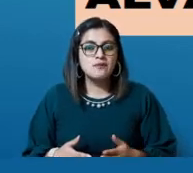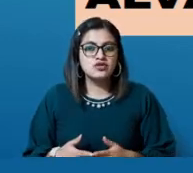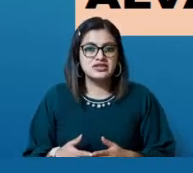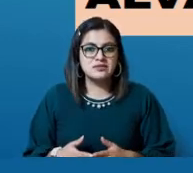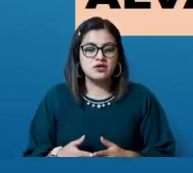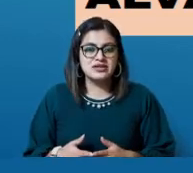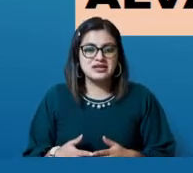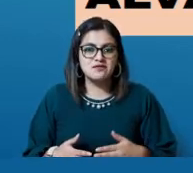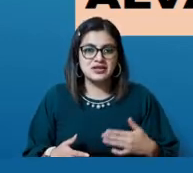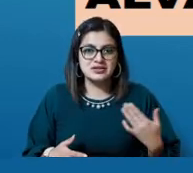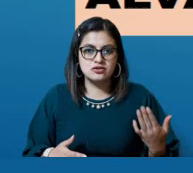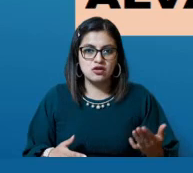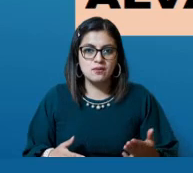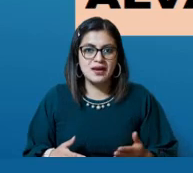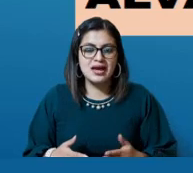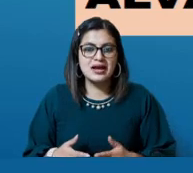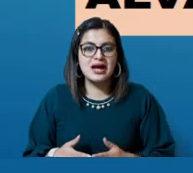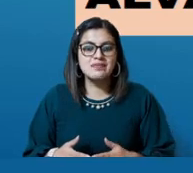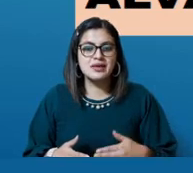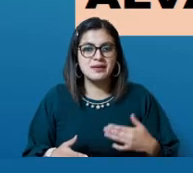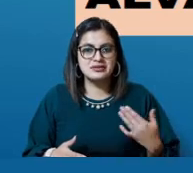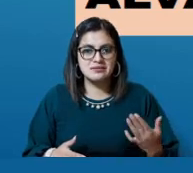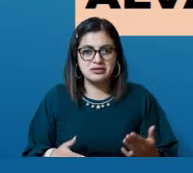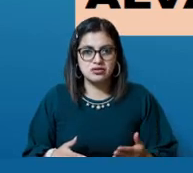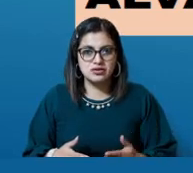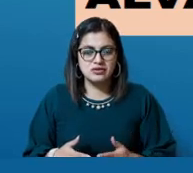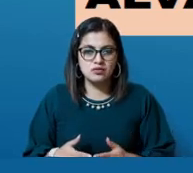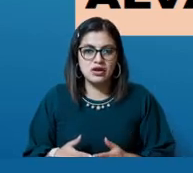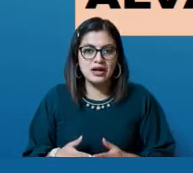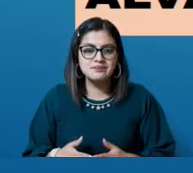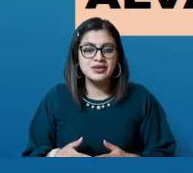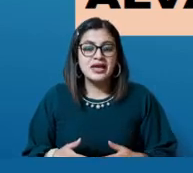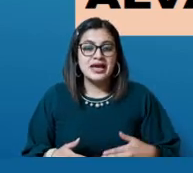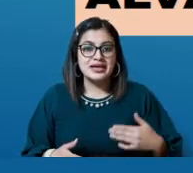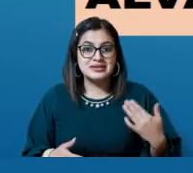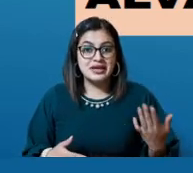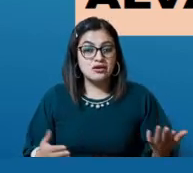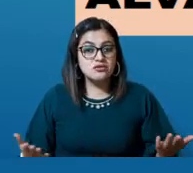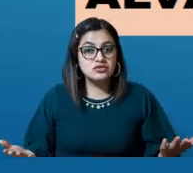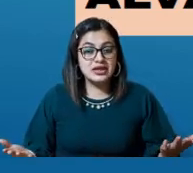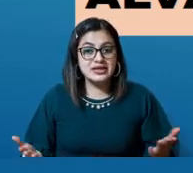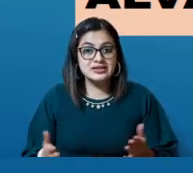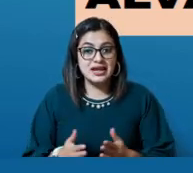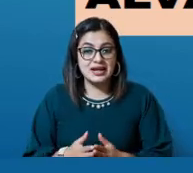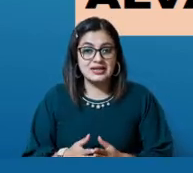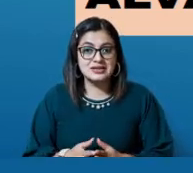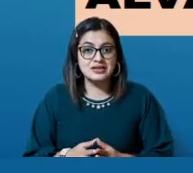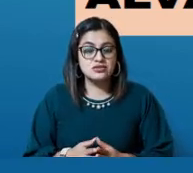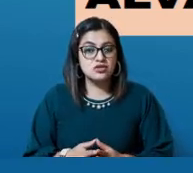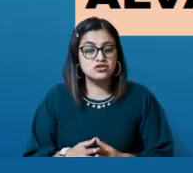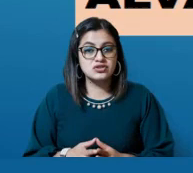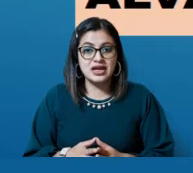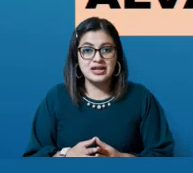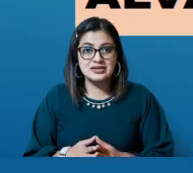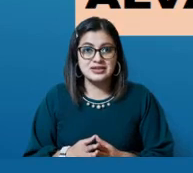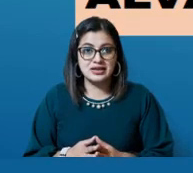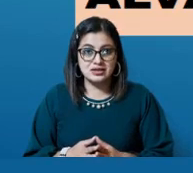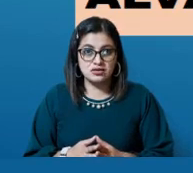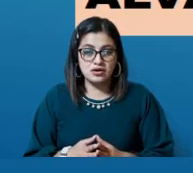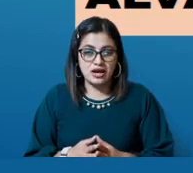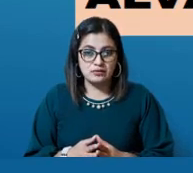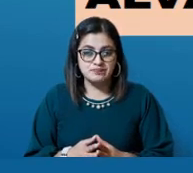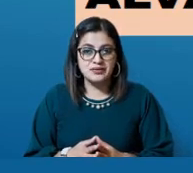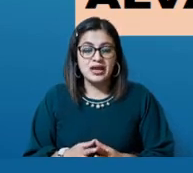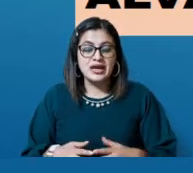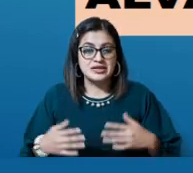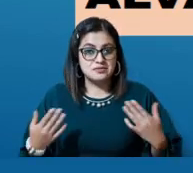Tabor, municipio de San Francisco de Apalaca, departamento de Intibucá. Estaré con ustedes en la clase de estudios sociales de